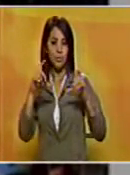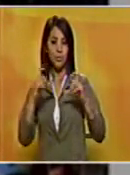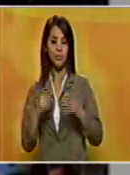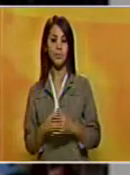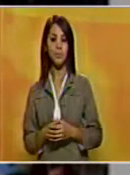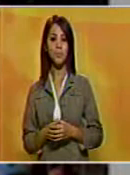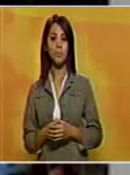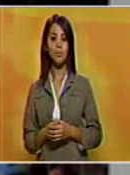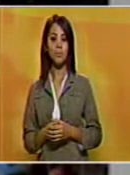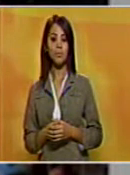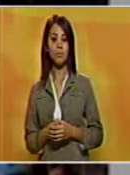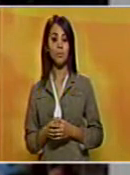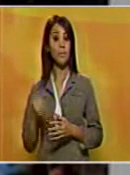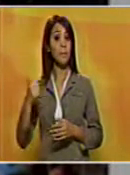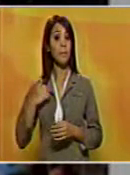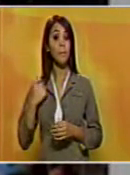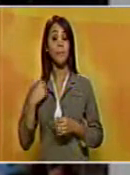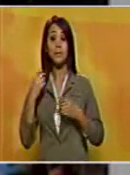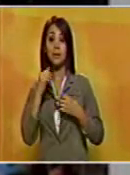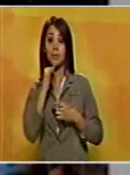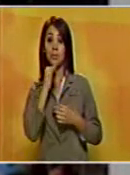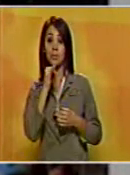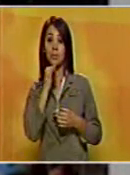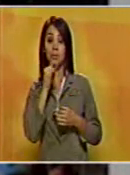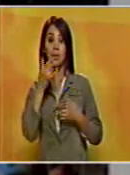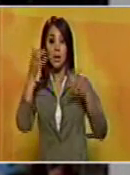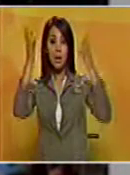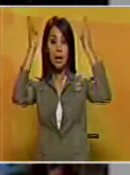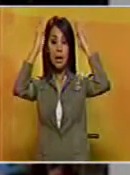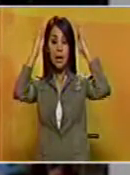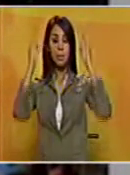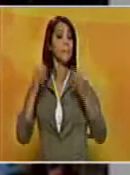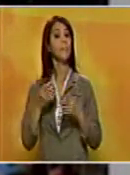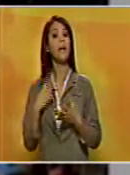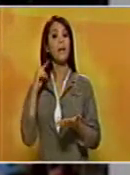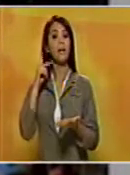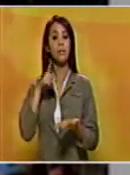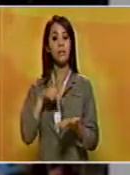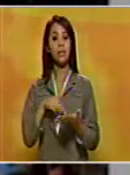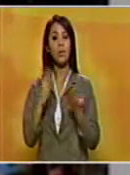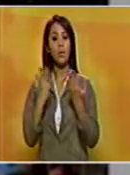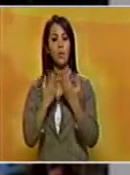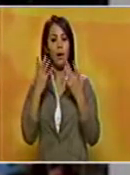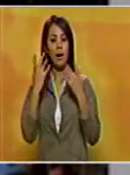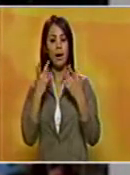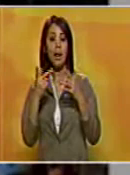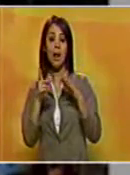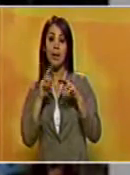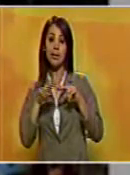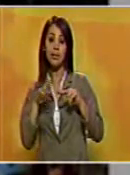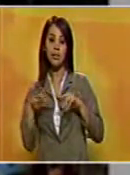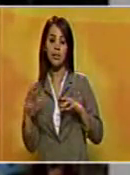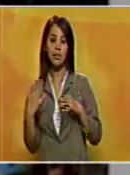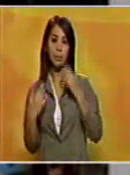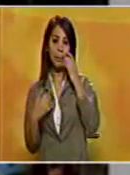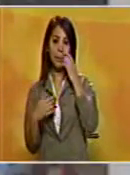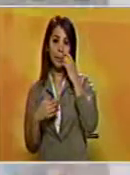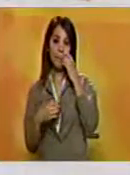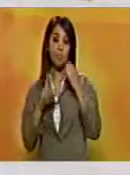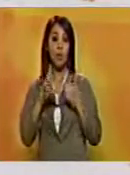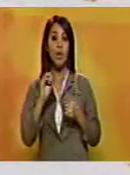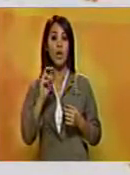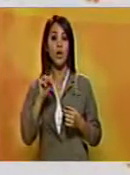Sus Altezas Reales aprovecharon para anunciar que la princesa Charlotte asistirá a la escuela infantil Wilcox en Londres desde enero de